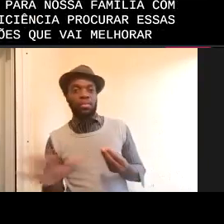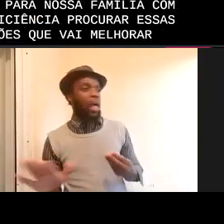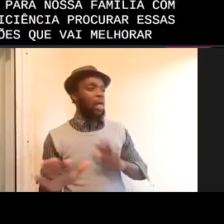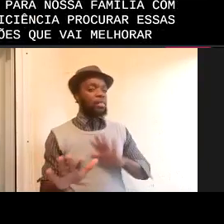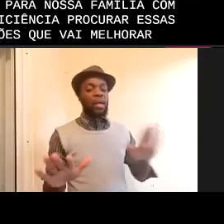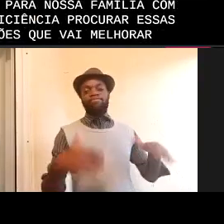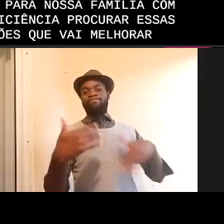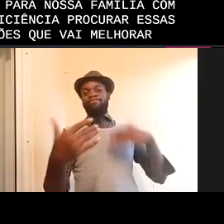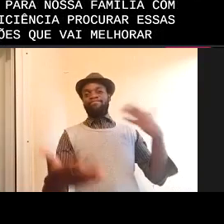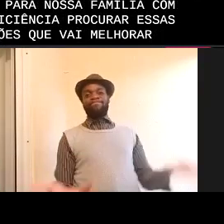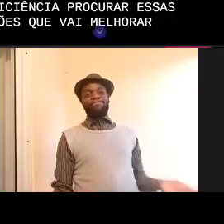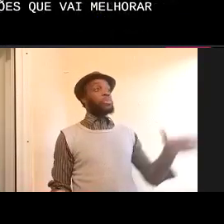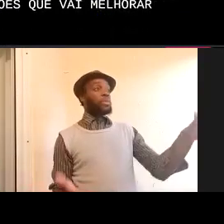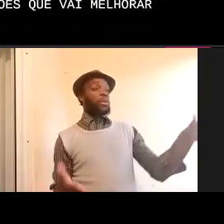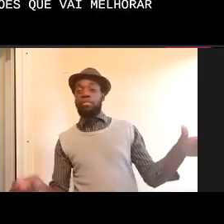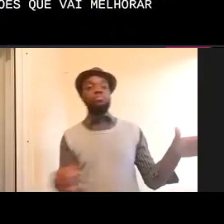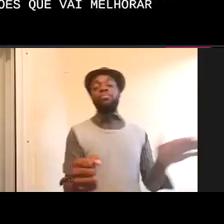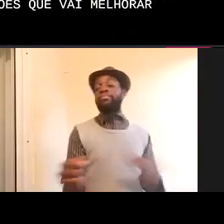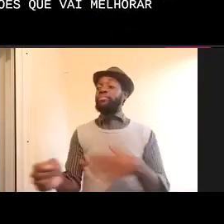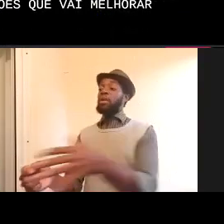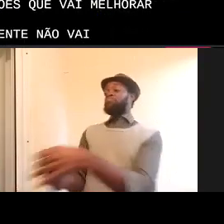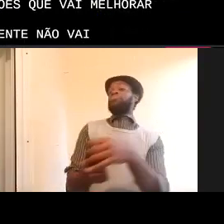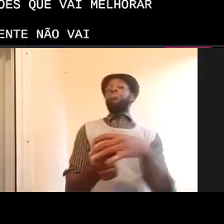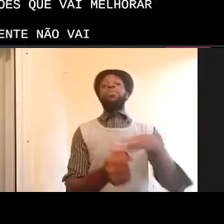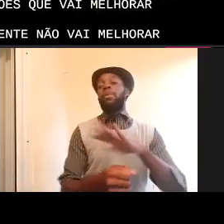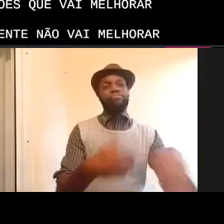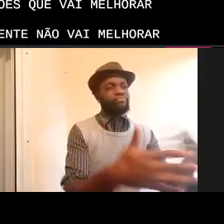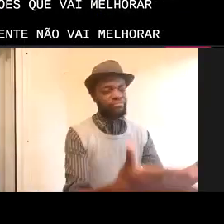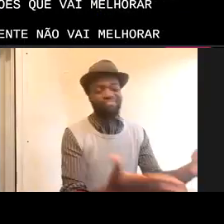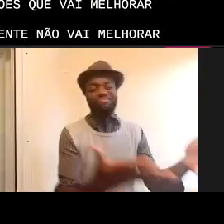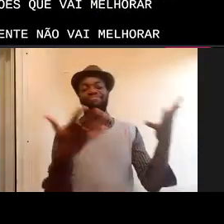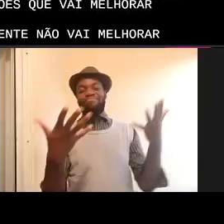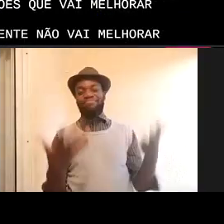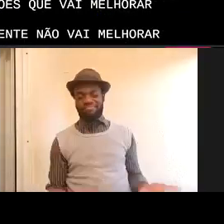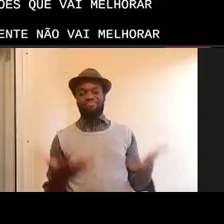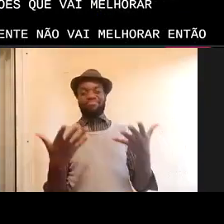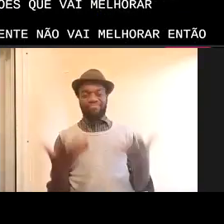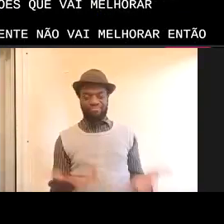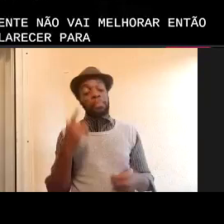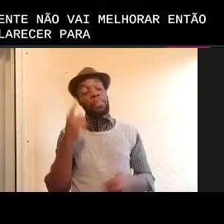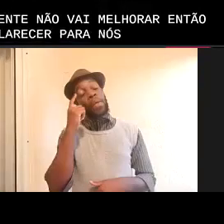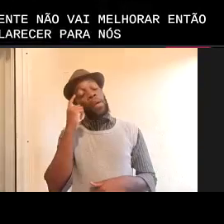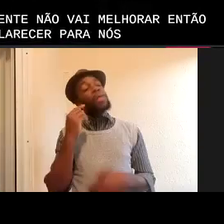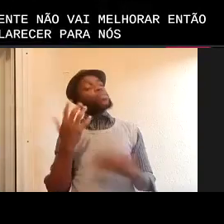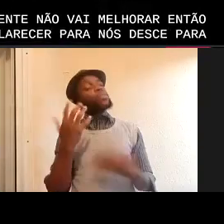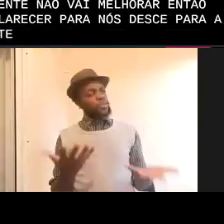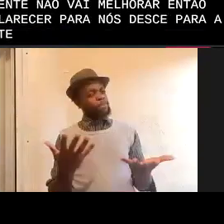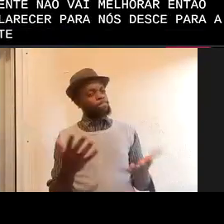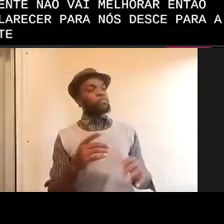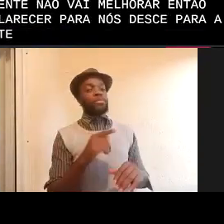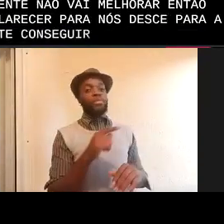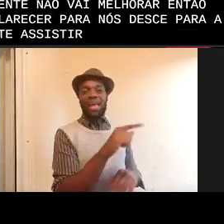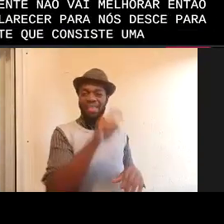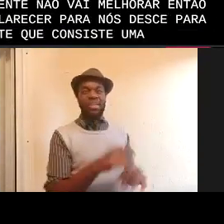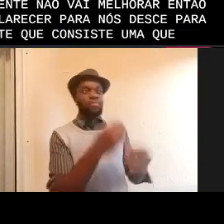curar, la vamos a mejorar. Entonces, no se explica bien en qué consiste un anticonceptivo,